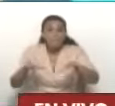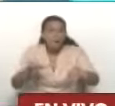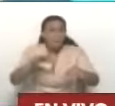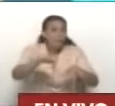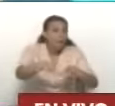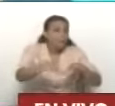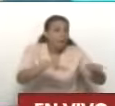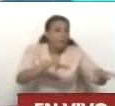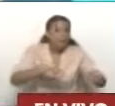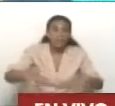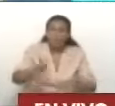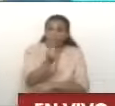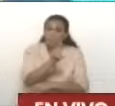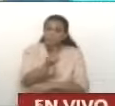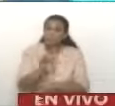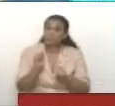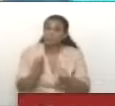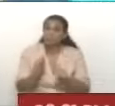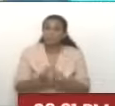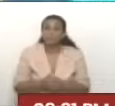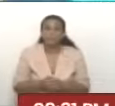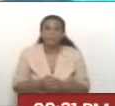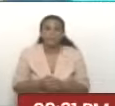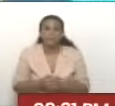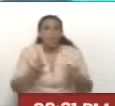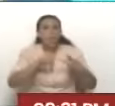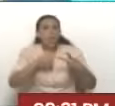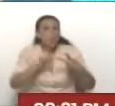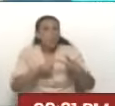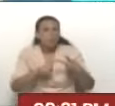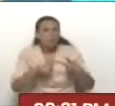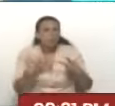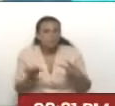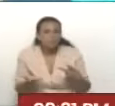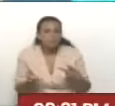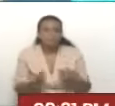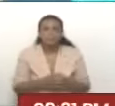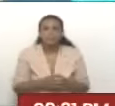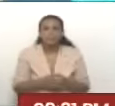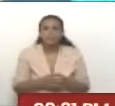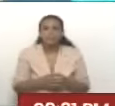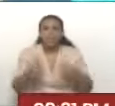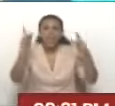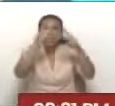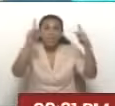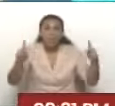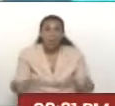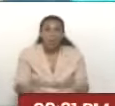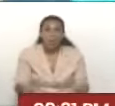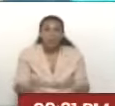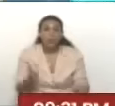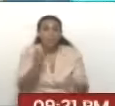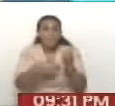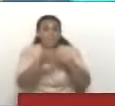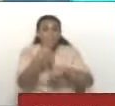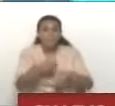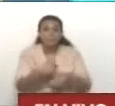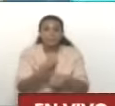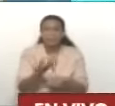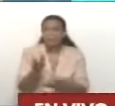a todo el territorio del país. El otro tiene que ver con kioscos Venezuela